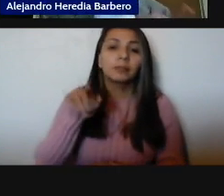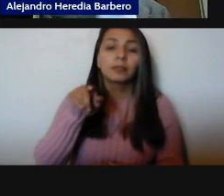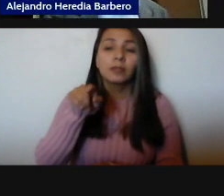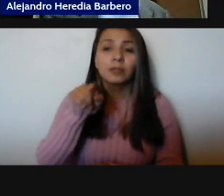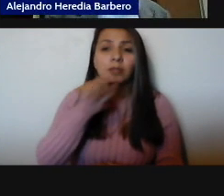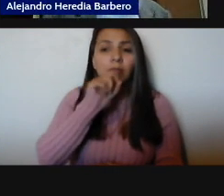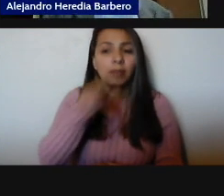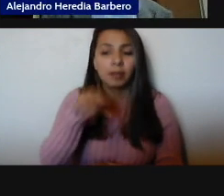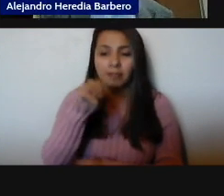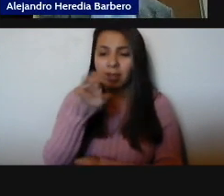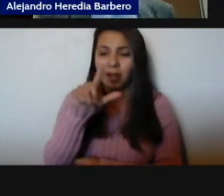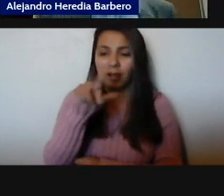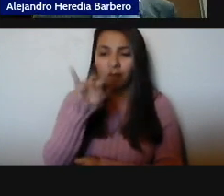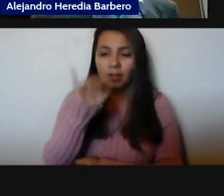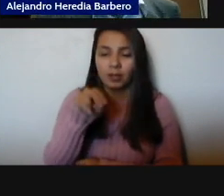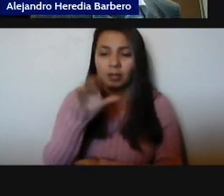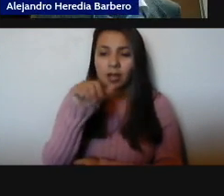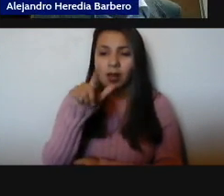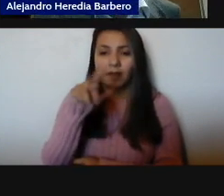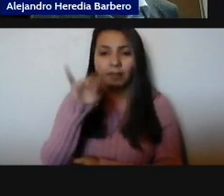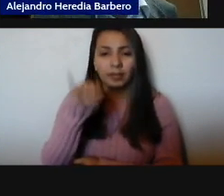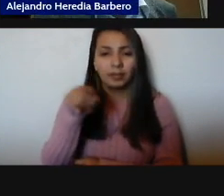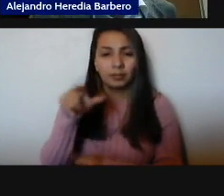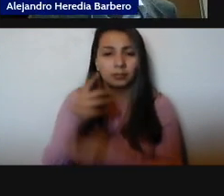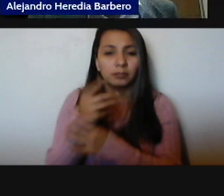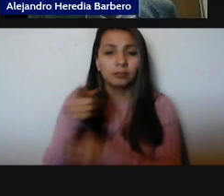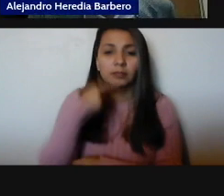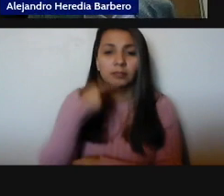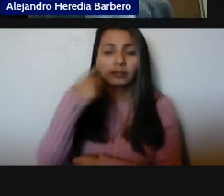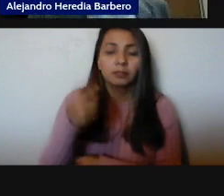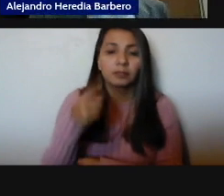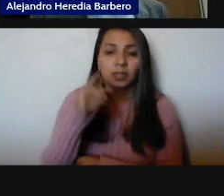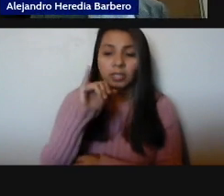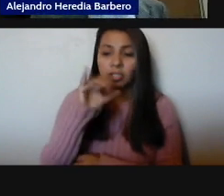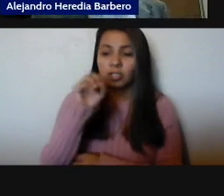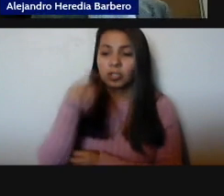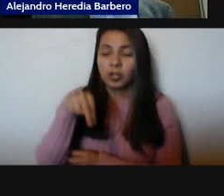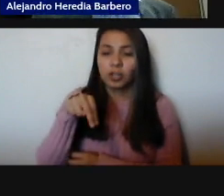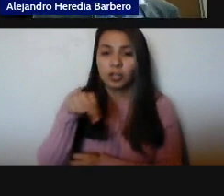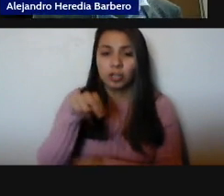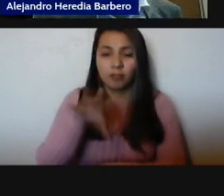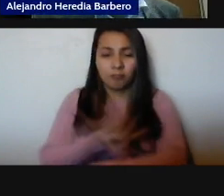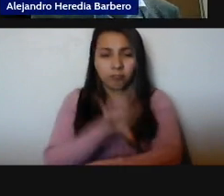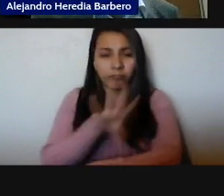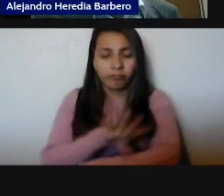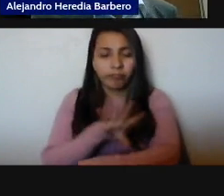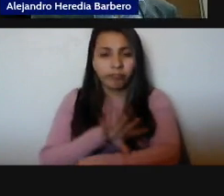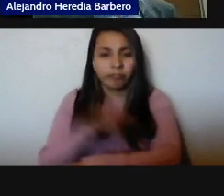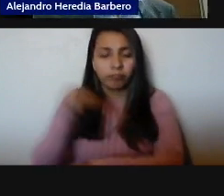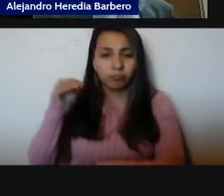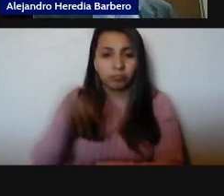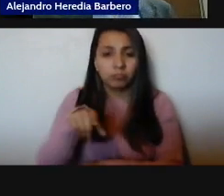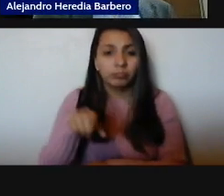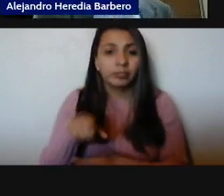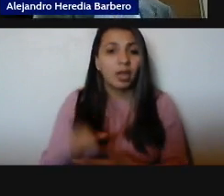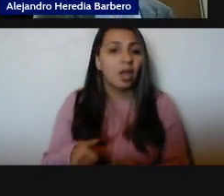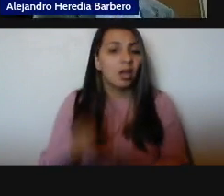Habíamos hablado antes, por ejemplo, de Melvin Calvin, que es el que sugiere que la radiación ionizante pudo tener un papel